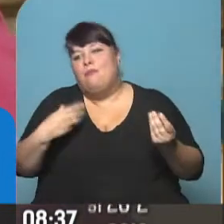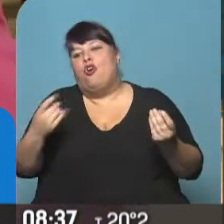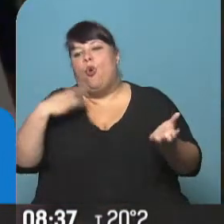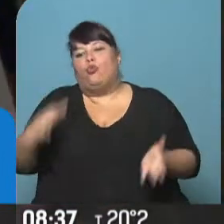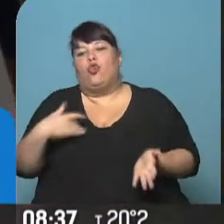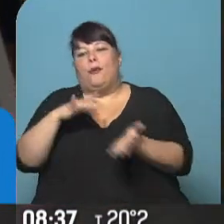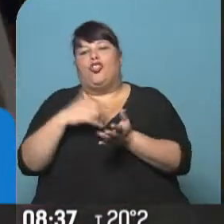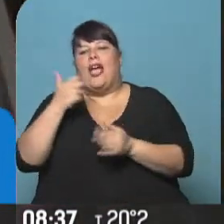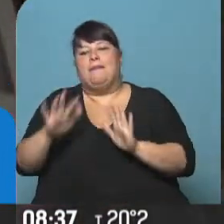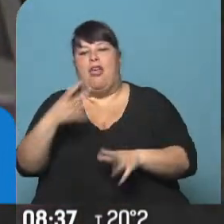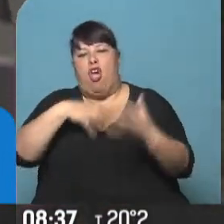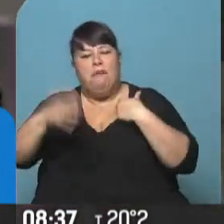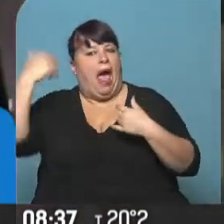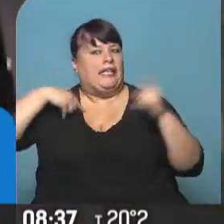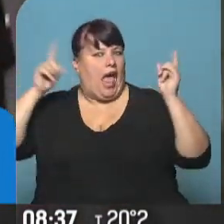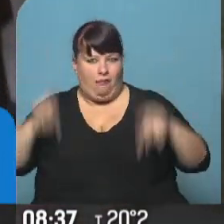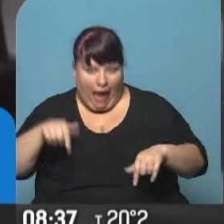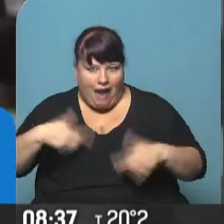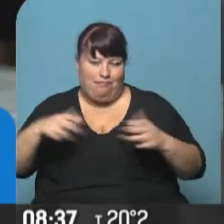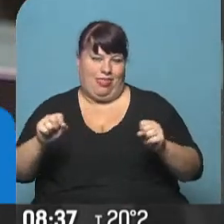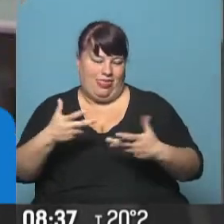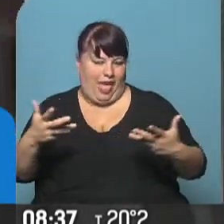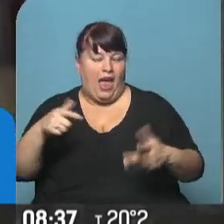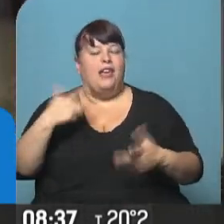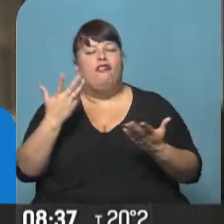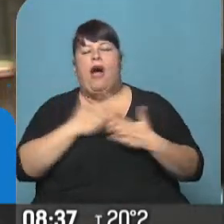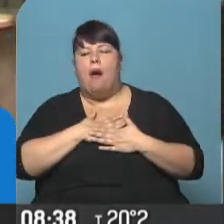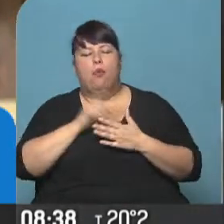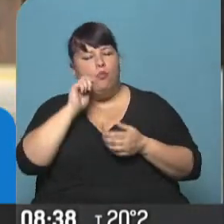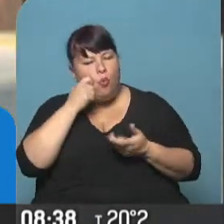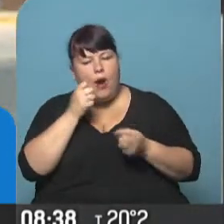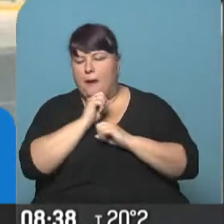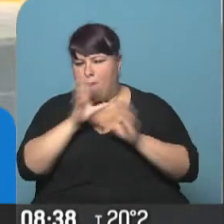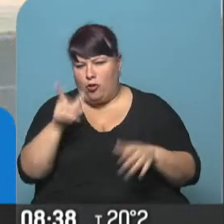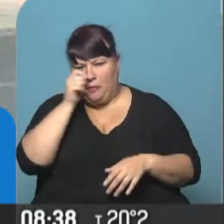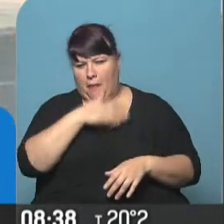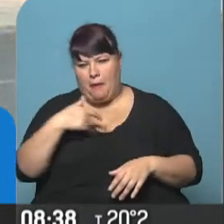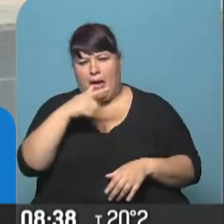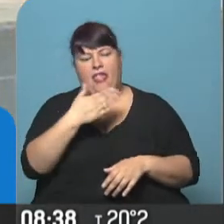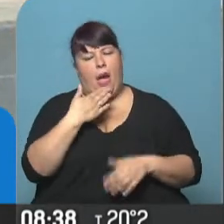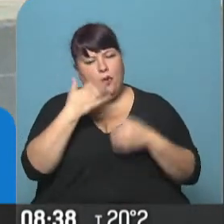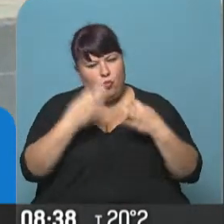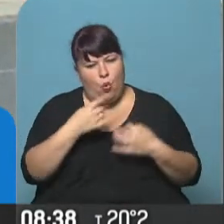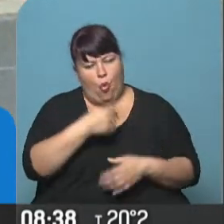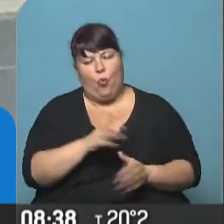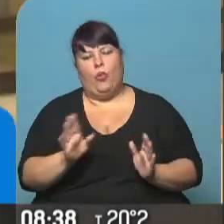lamentablemente tengo a mi hija en este proceso, pero antes no los conocía. Es un acto de amor hermoso y maravilloso el de los papás de Abril.